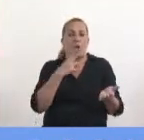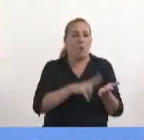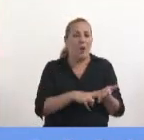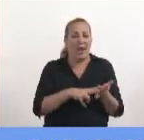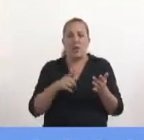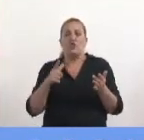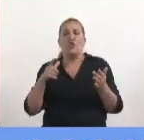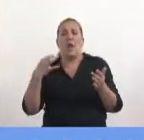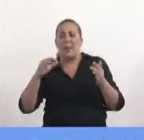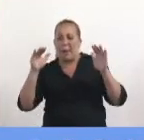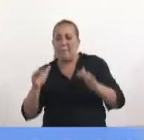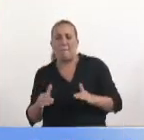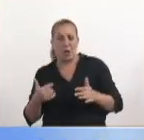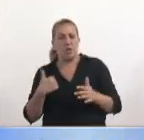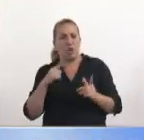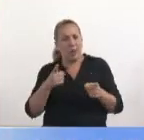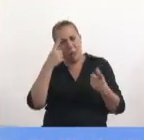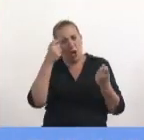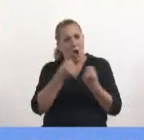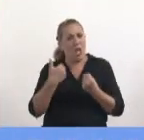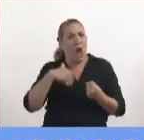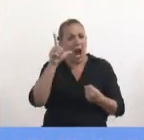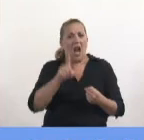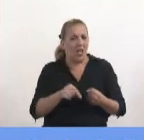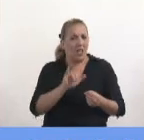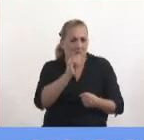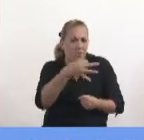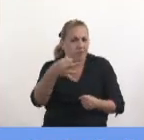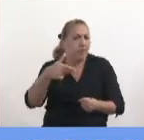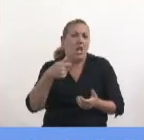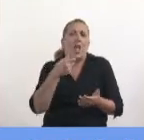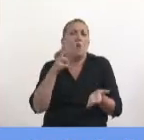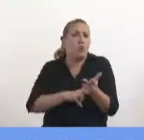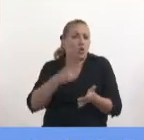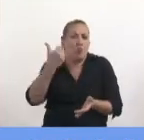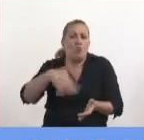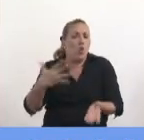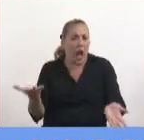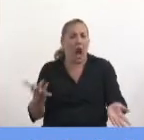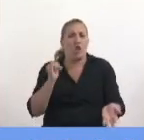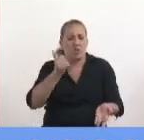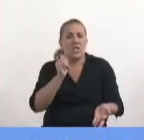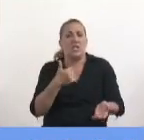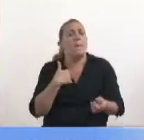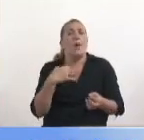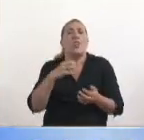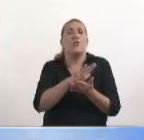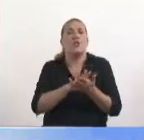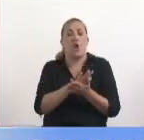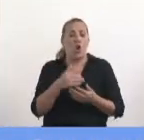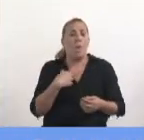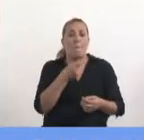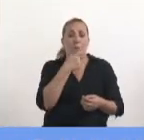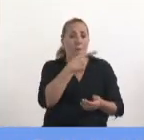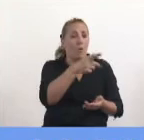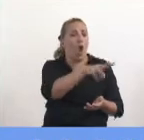también coincido que Argentina tiene impuestos muy altos, pero hay que resolverlo de alguna manera. Hay que decir, yo dejo de cobrar acá y dejo